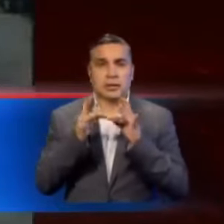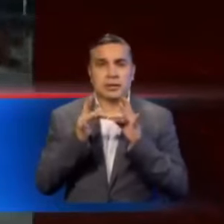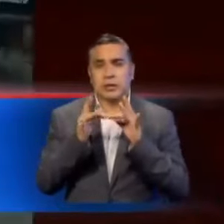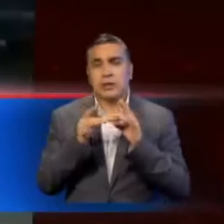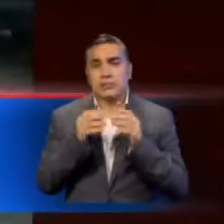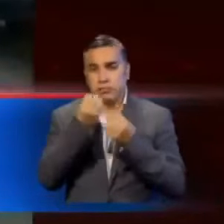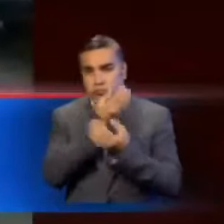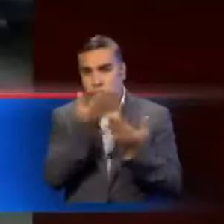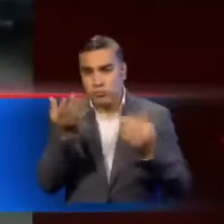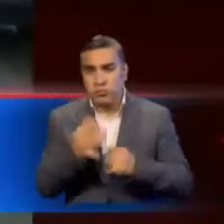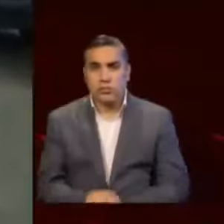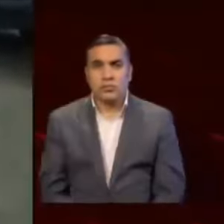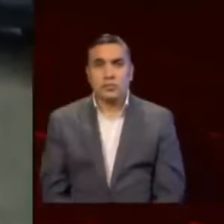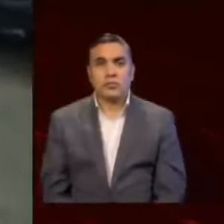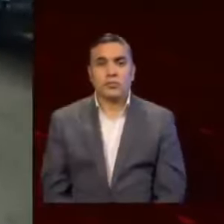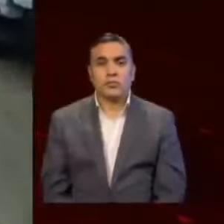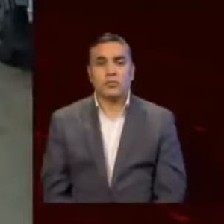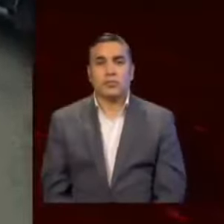Siguiente reportaje.